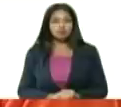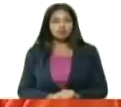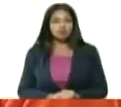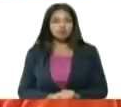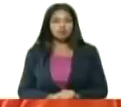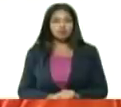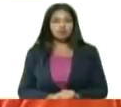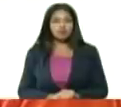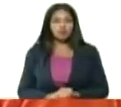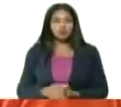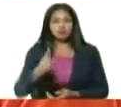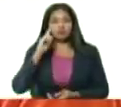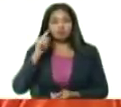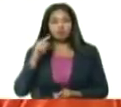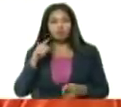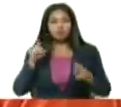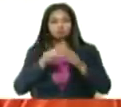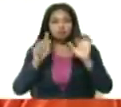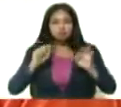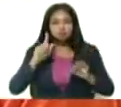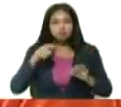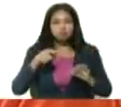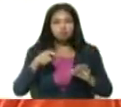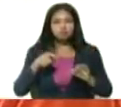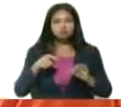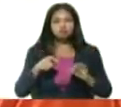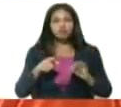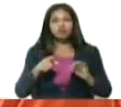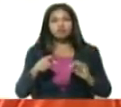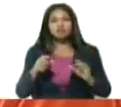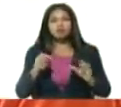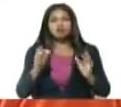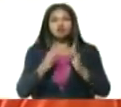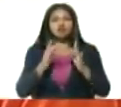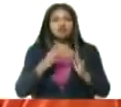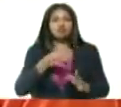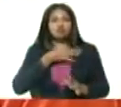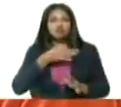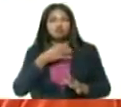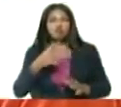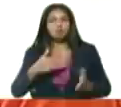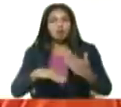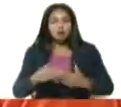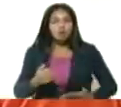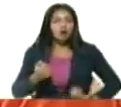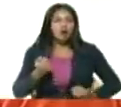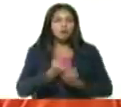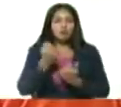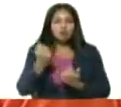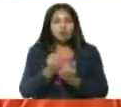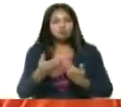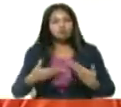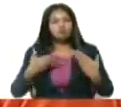los medios electrónicos, vamos a seguir aportando nuestro apoyo.